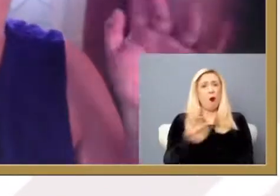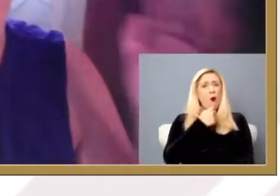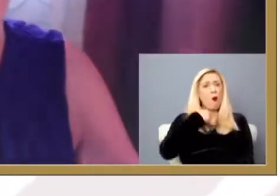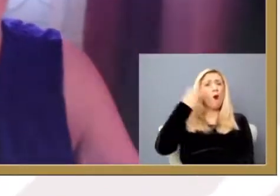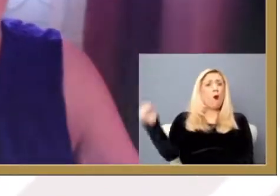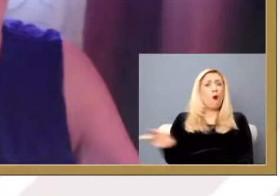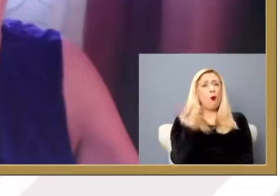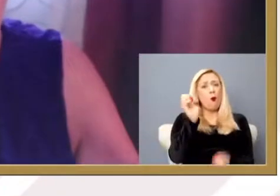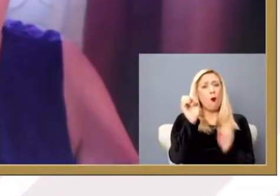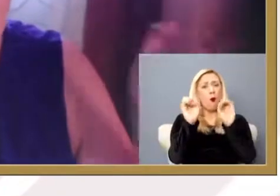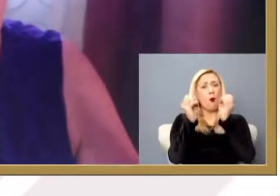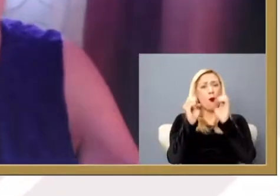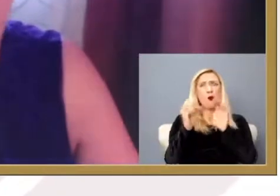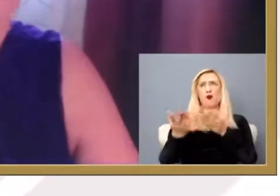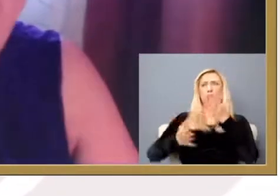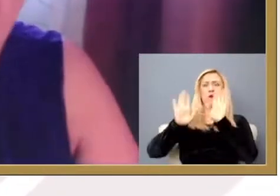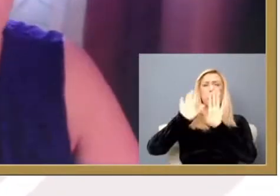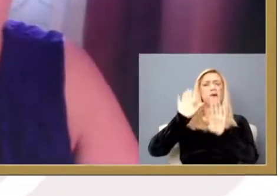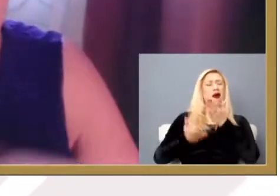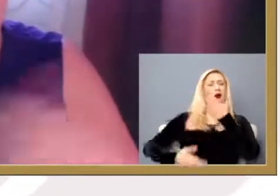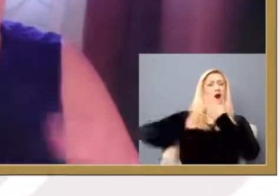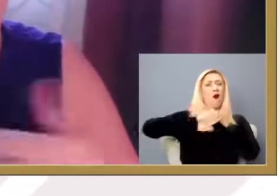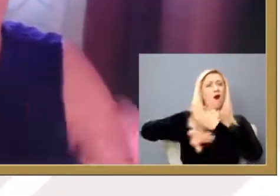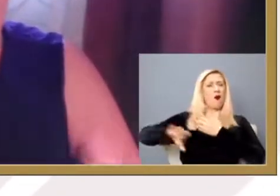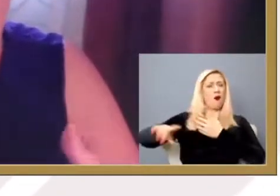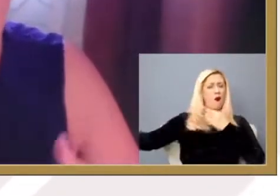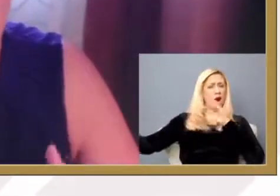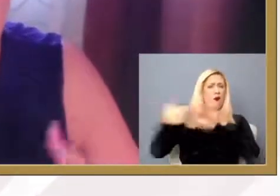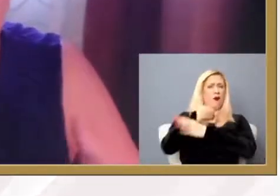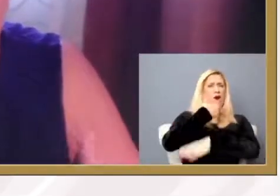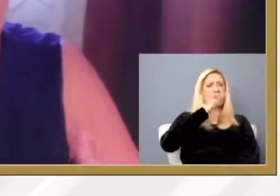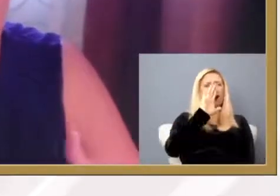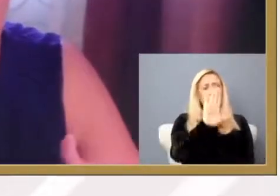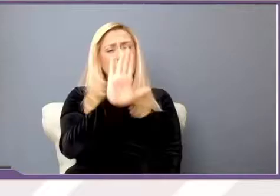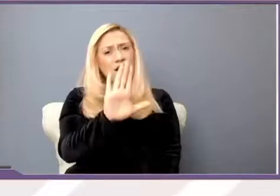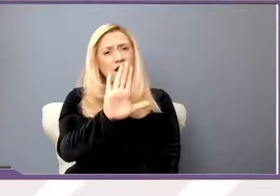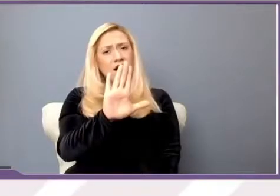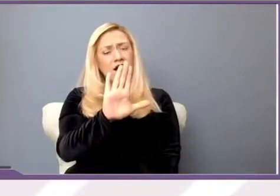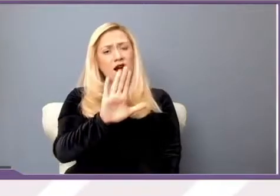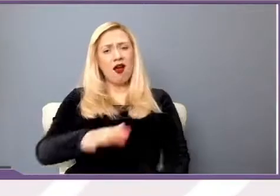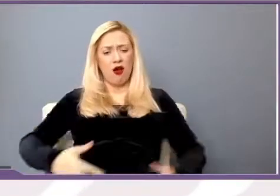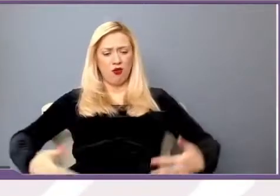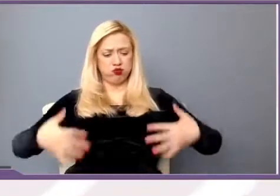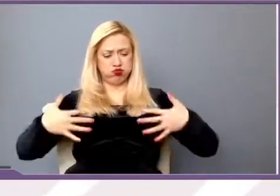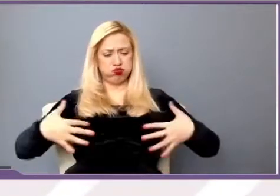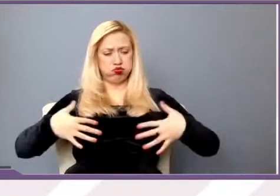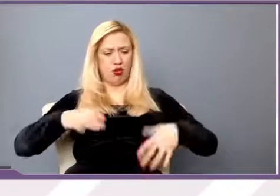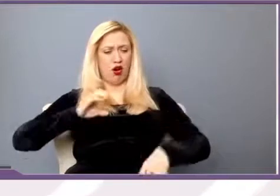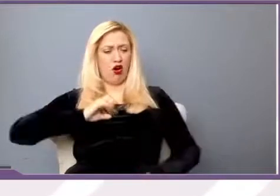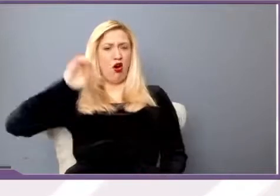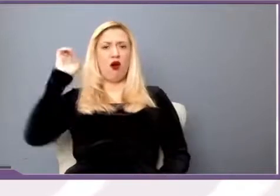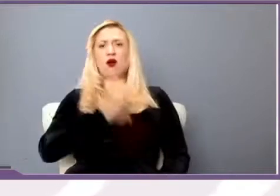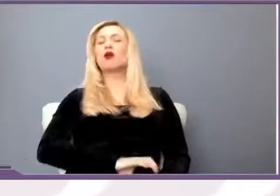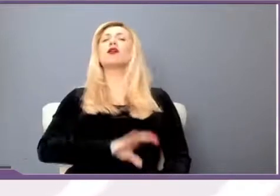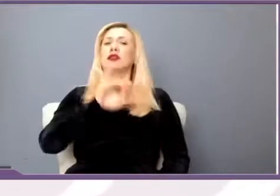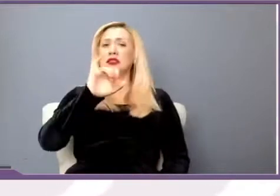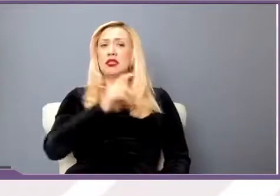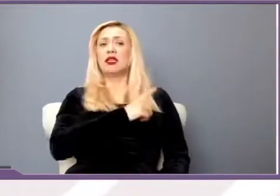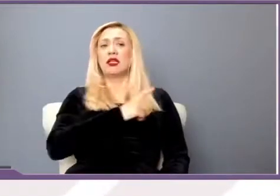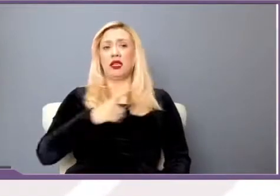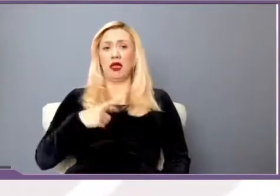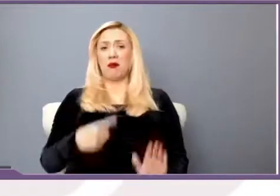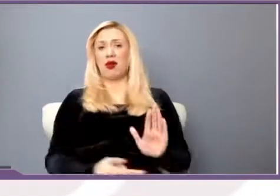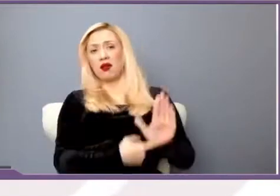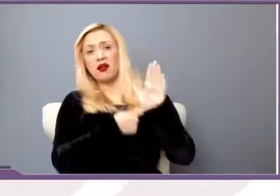esta gordofobia, lo que se necesita en particular es que empecemos a pensarla, a nombrarla, a que esté en el centro de las discusiones